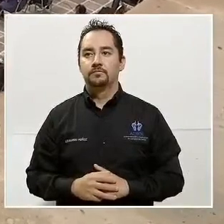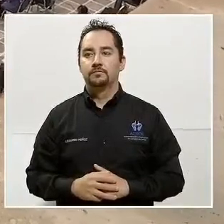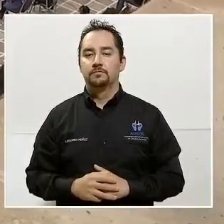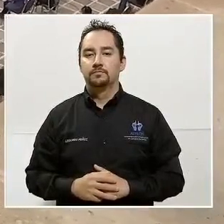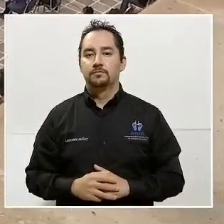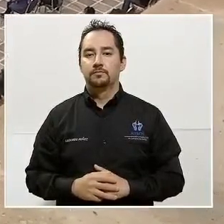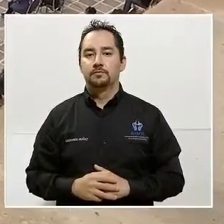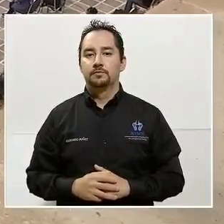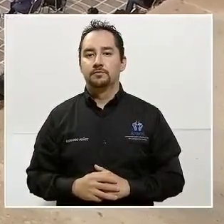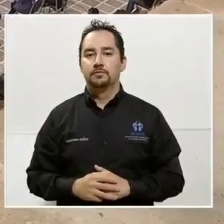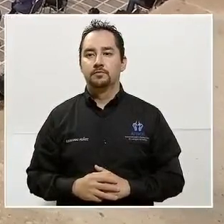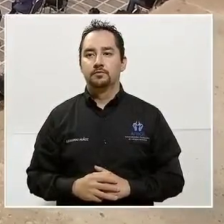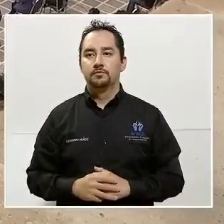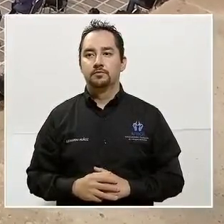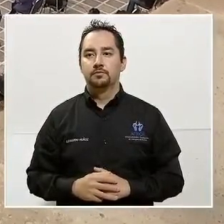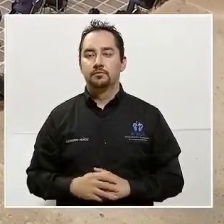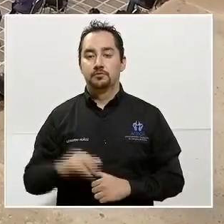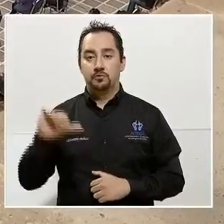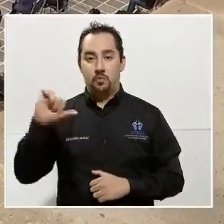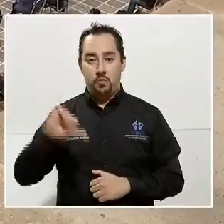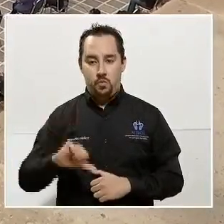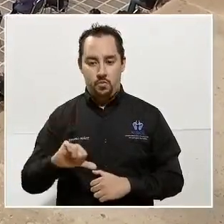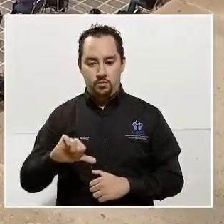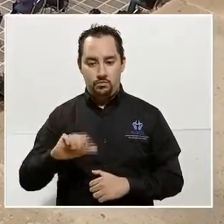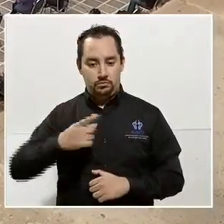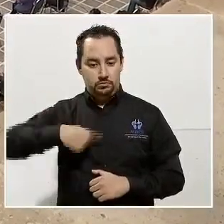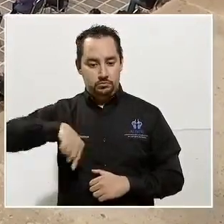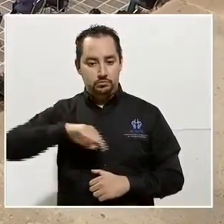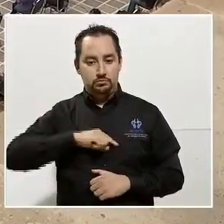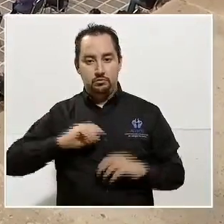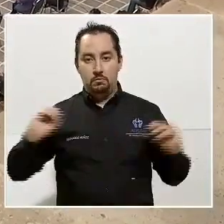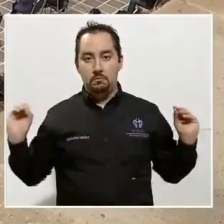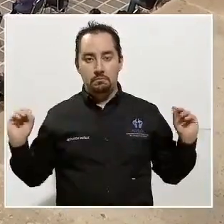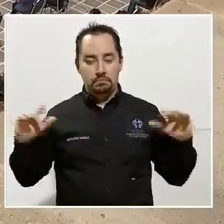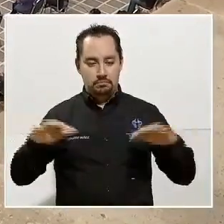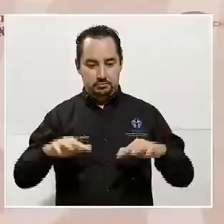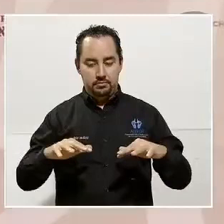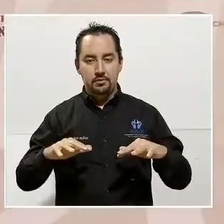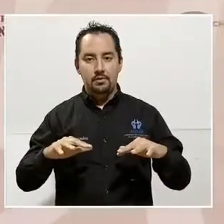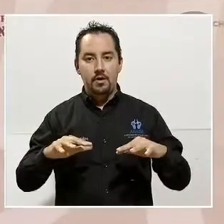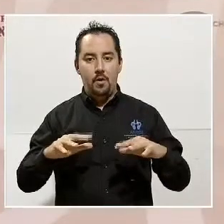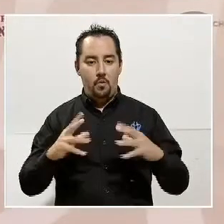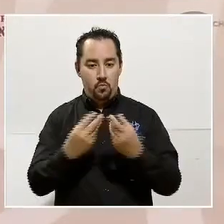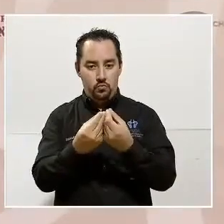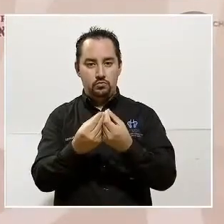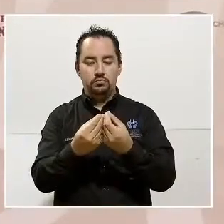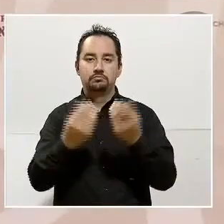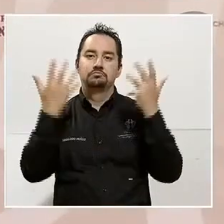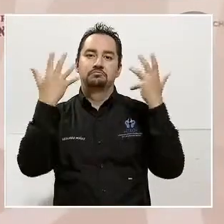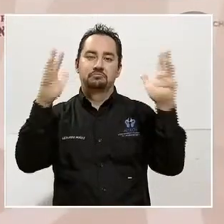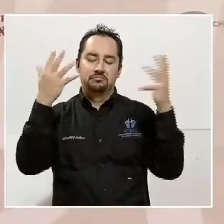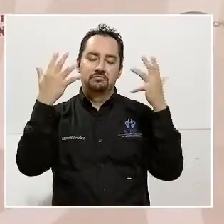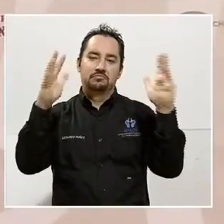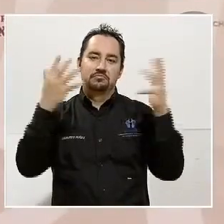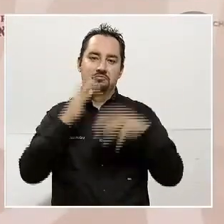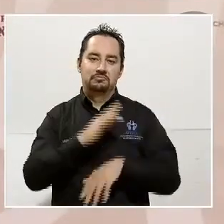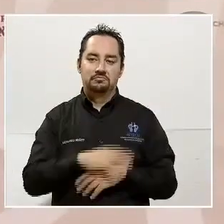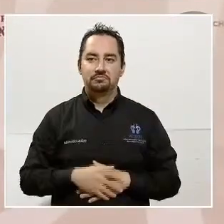celebro el que estemos reunidos en este Palacio de